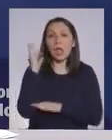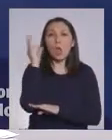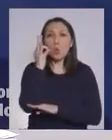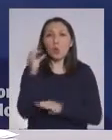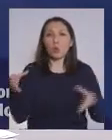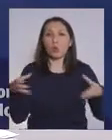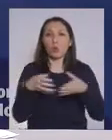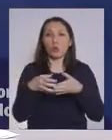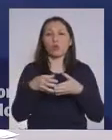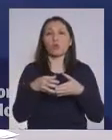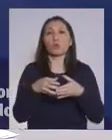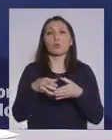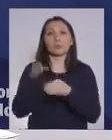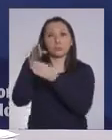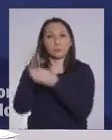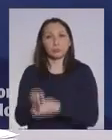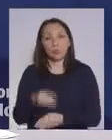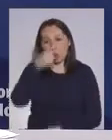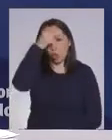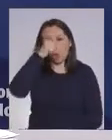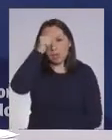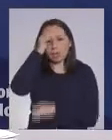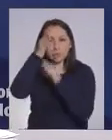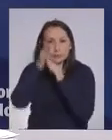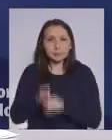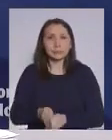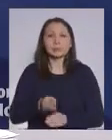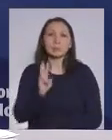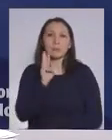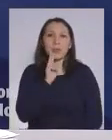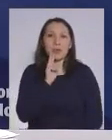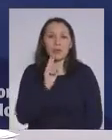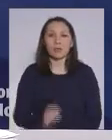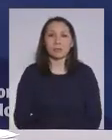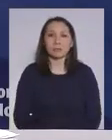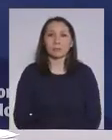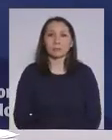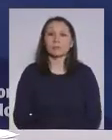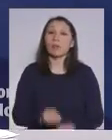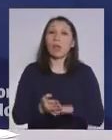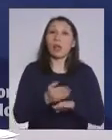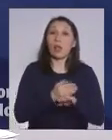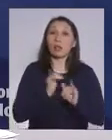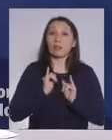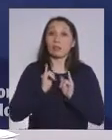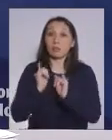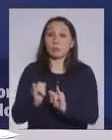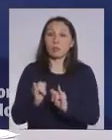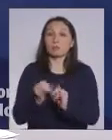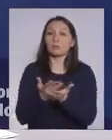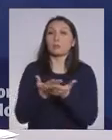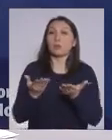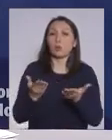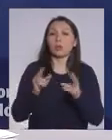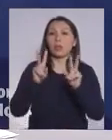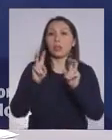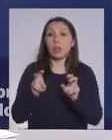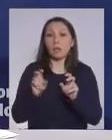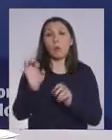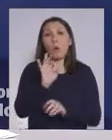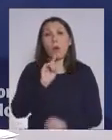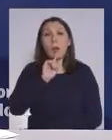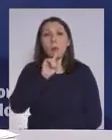para esta revisión los días domingos y los días miércoles adelantó esta información por la relación o